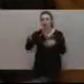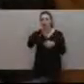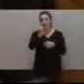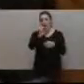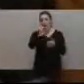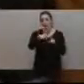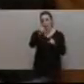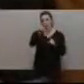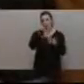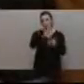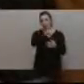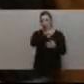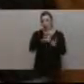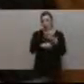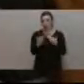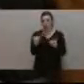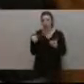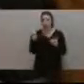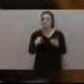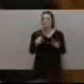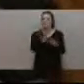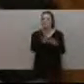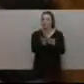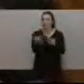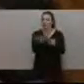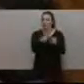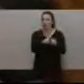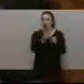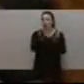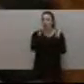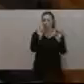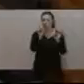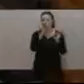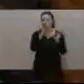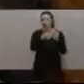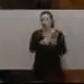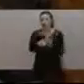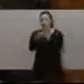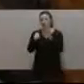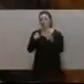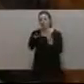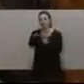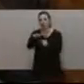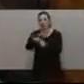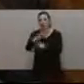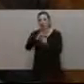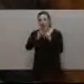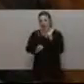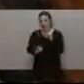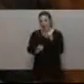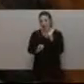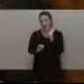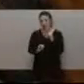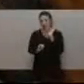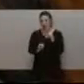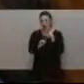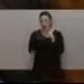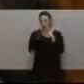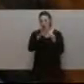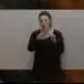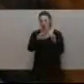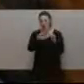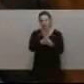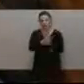2011, donde se aboga por el principio de precaución en lo relativo a la exposición de los campos electromagnéticos. Esa es una tarea